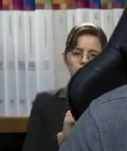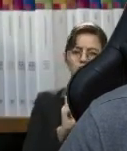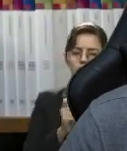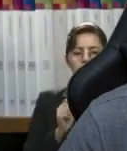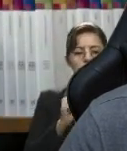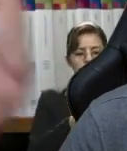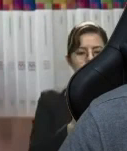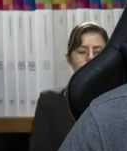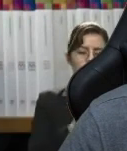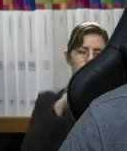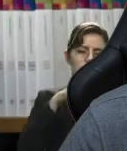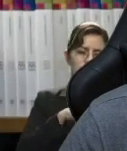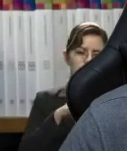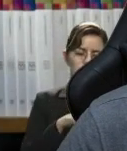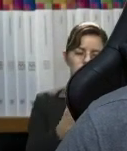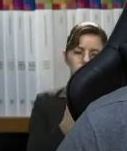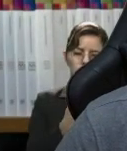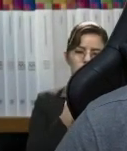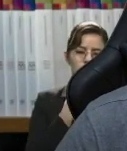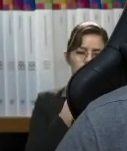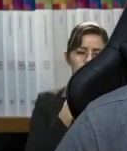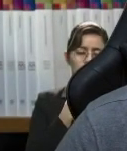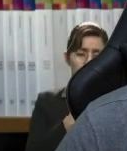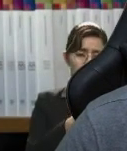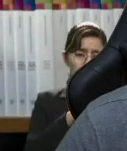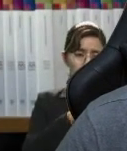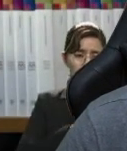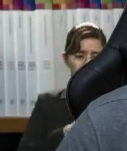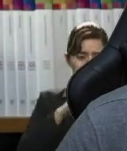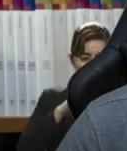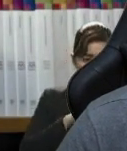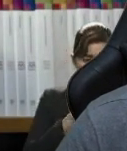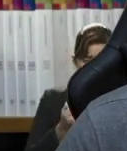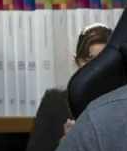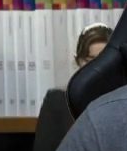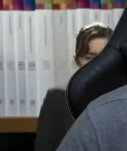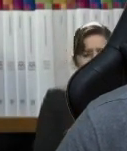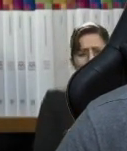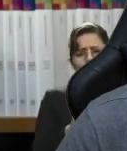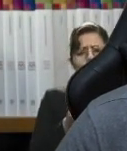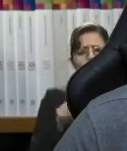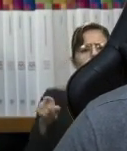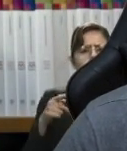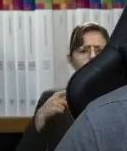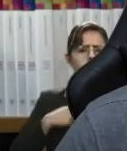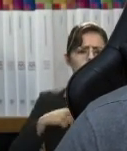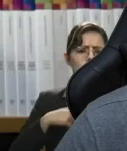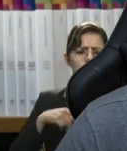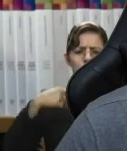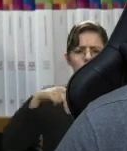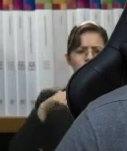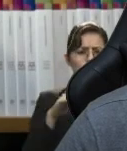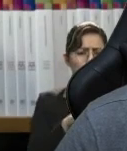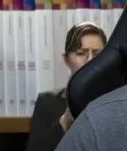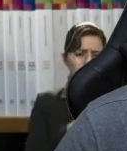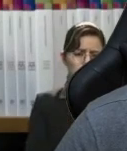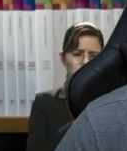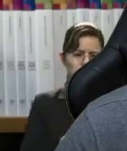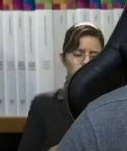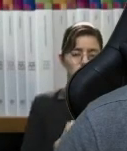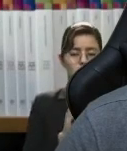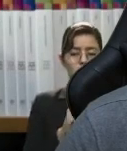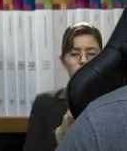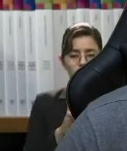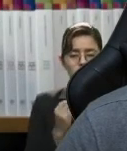y que las autoridades electorales no son las que definen las elecciones sino las los ciudadanos con su voto el inah y